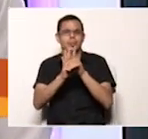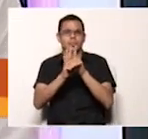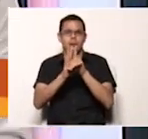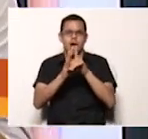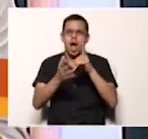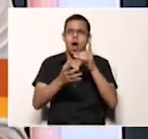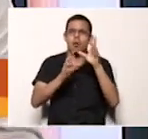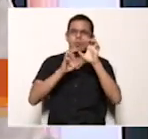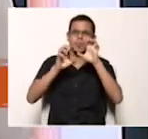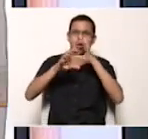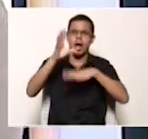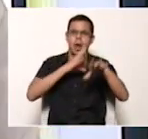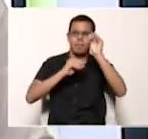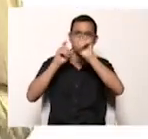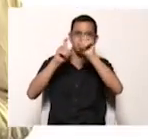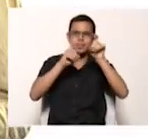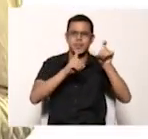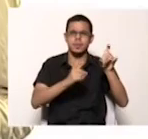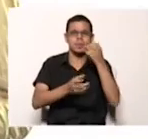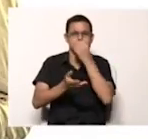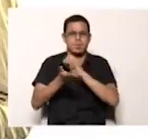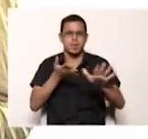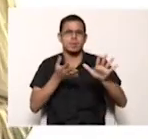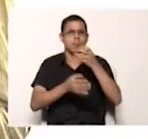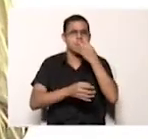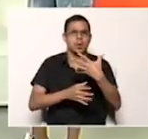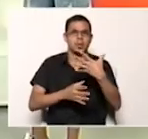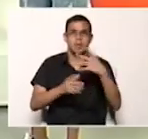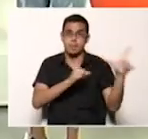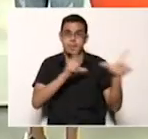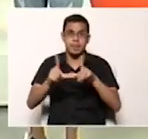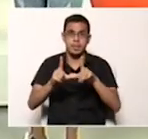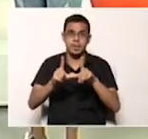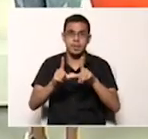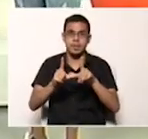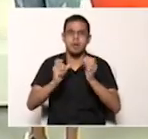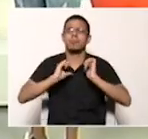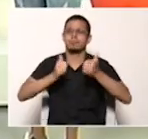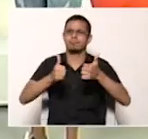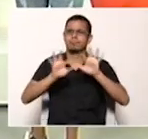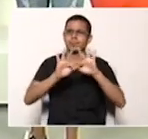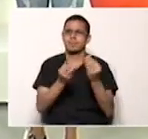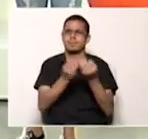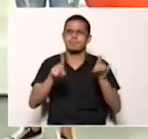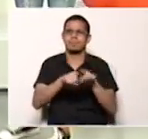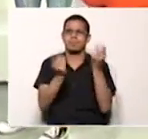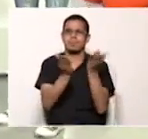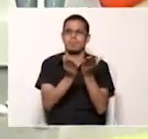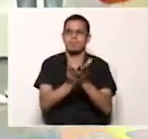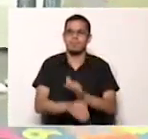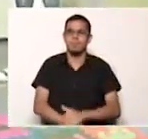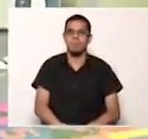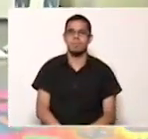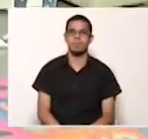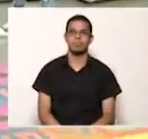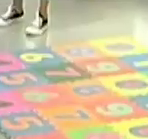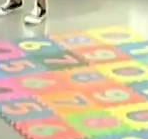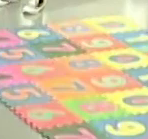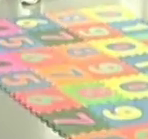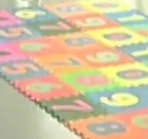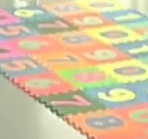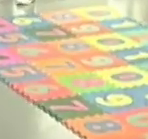pública, gratuita y de calidad. ¿Estamos listos para la clase de hoy? Listísimo, Jocelyn. Ya comienza Cada Familia Una Escuela.